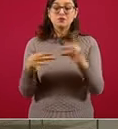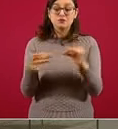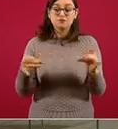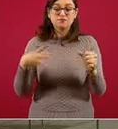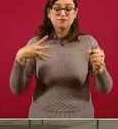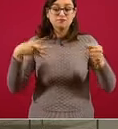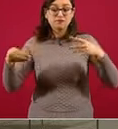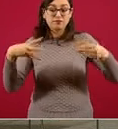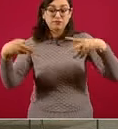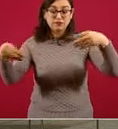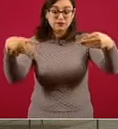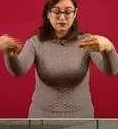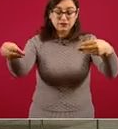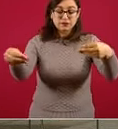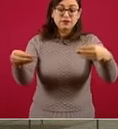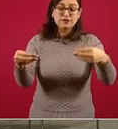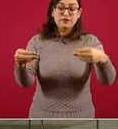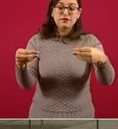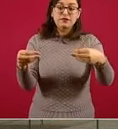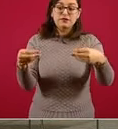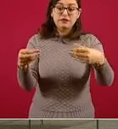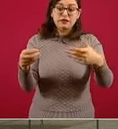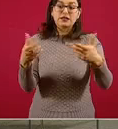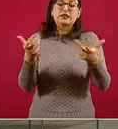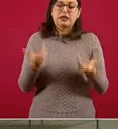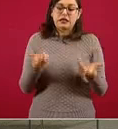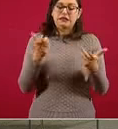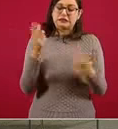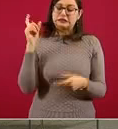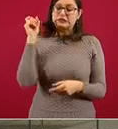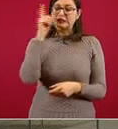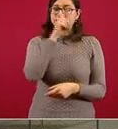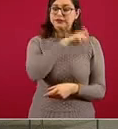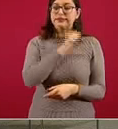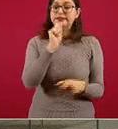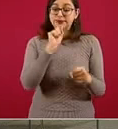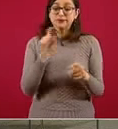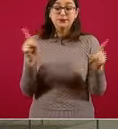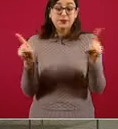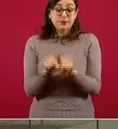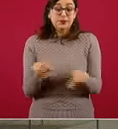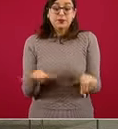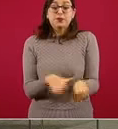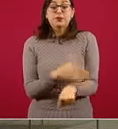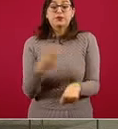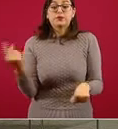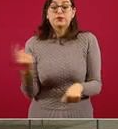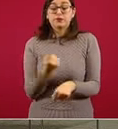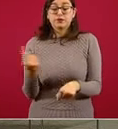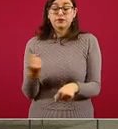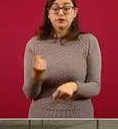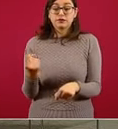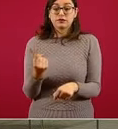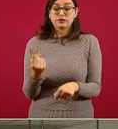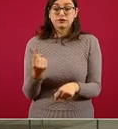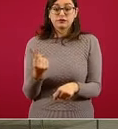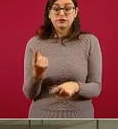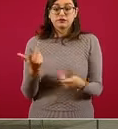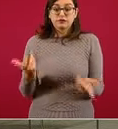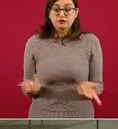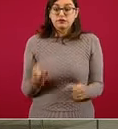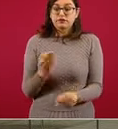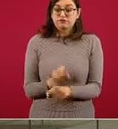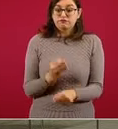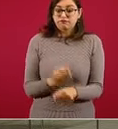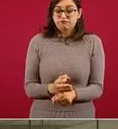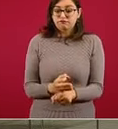de qué tan contagioso es, también ha sido complejo, porque recuerden que también mucho de la transmisión